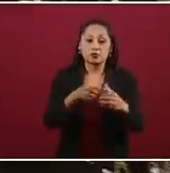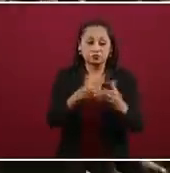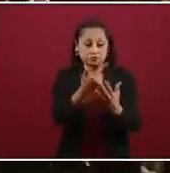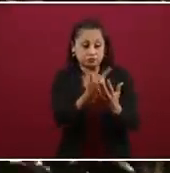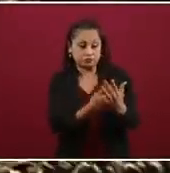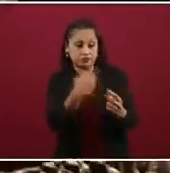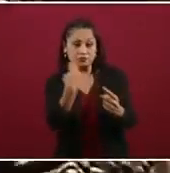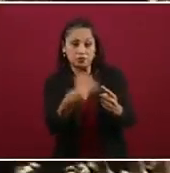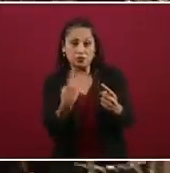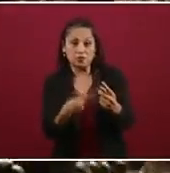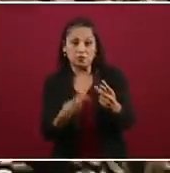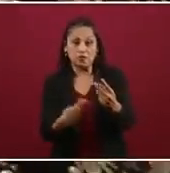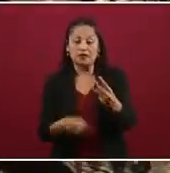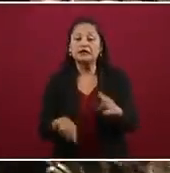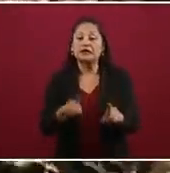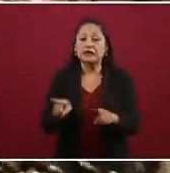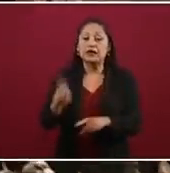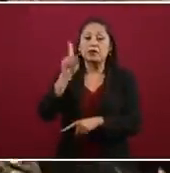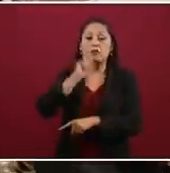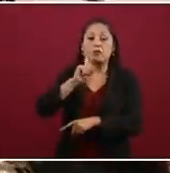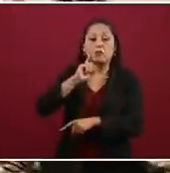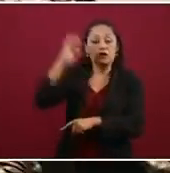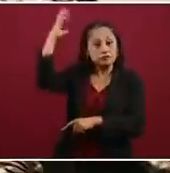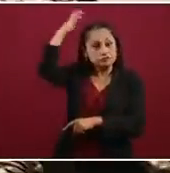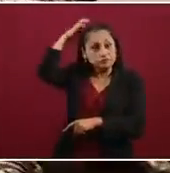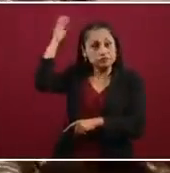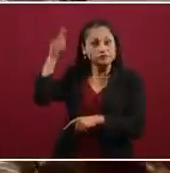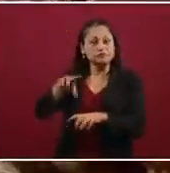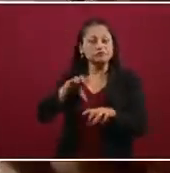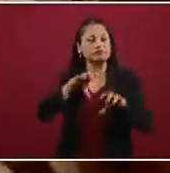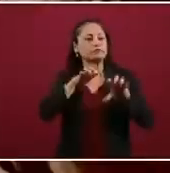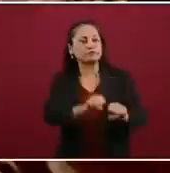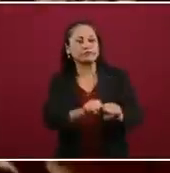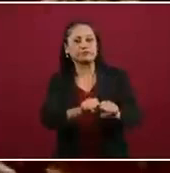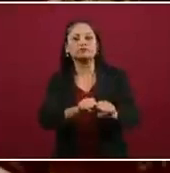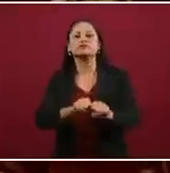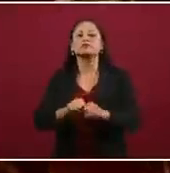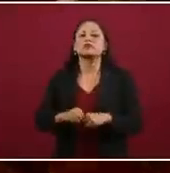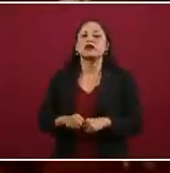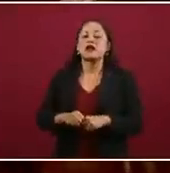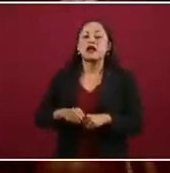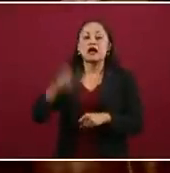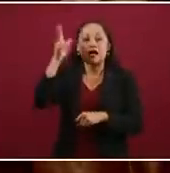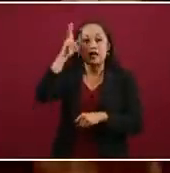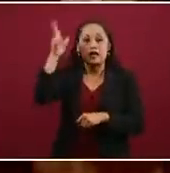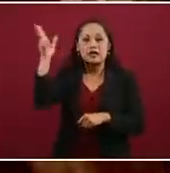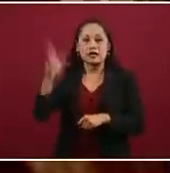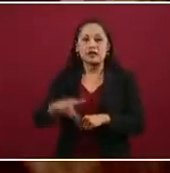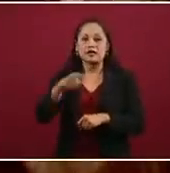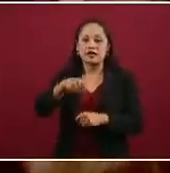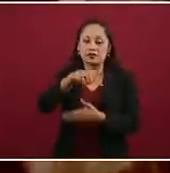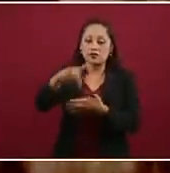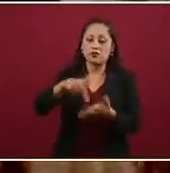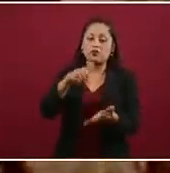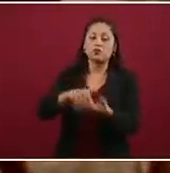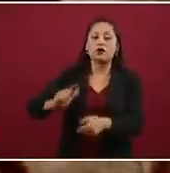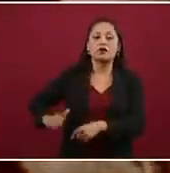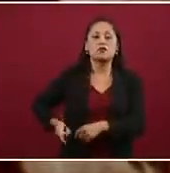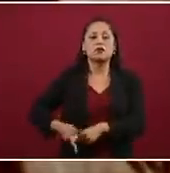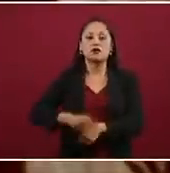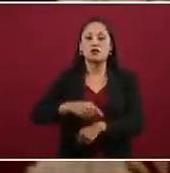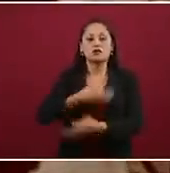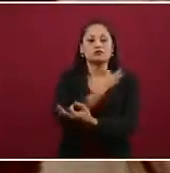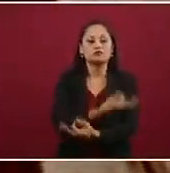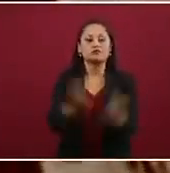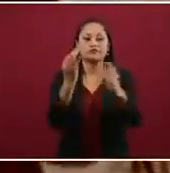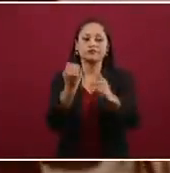Doña Josefa, entre otros, fueron aprehendidos. Al mismo tiempo, Miguel Hidalgo declaró en Dolores, Guanajuato, el inicio de